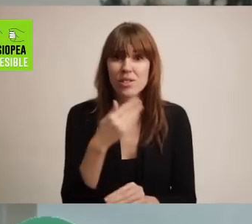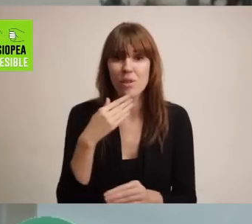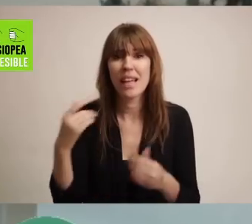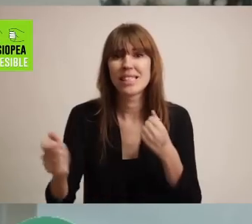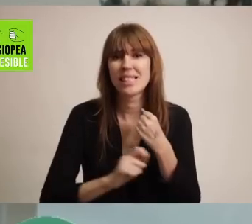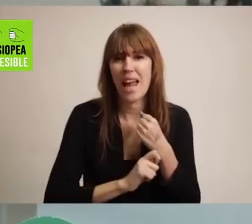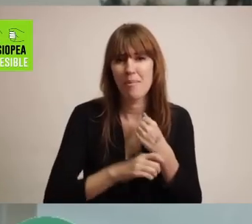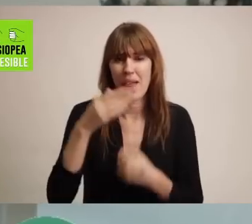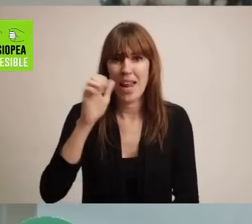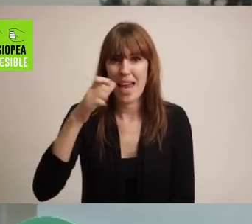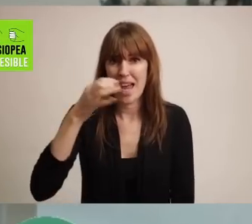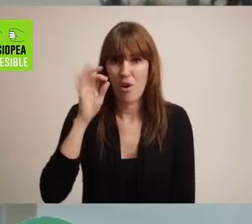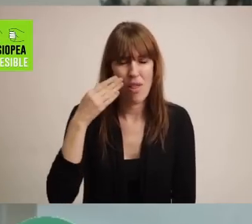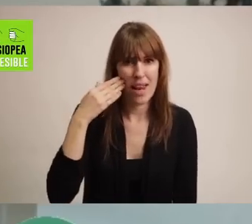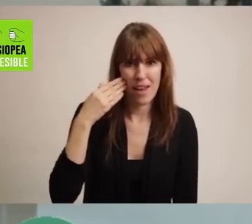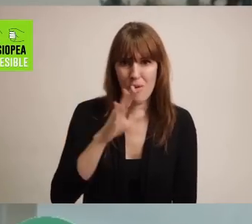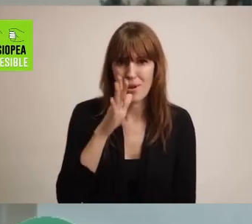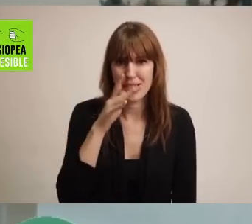nuestro ego, porque no sanamos a nadie.